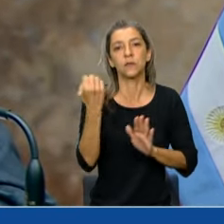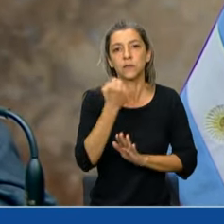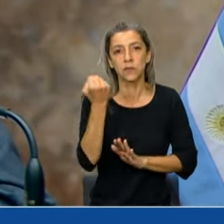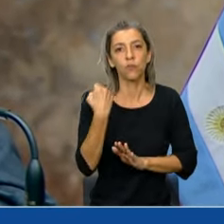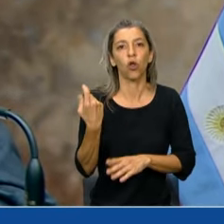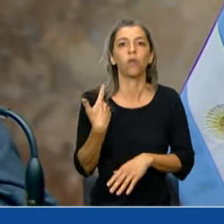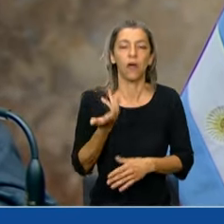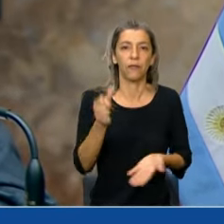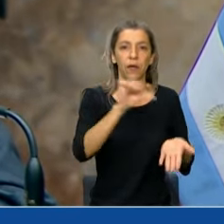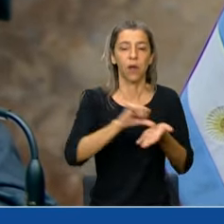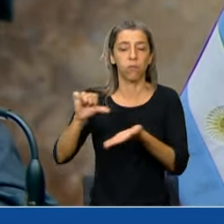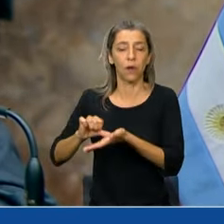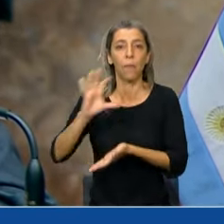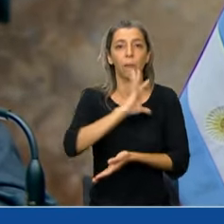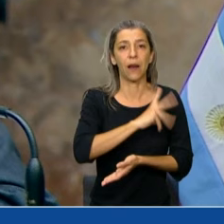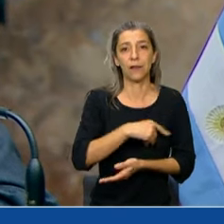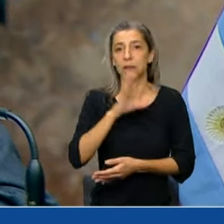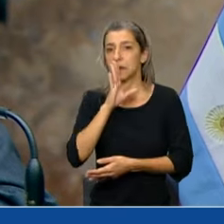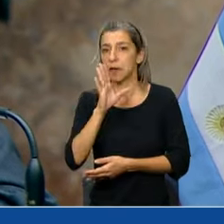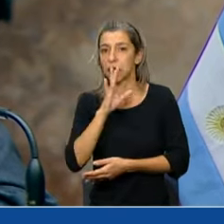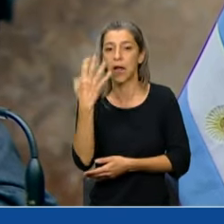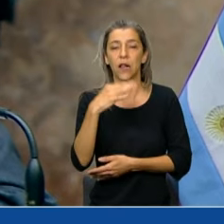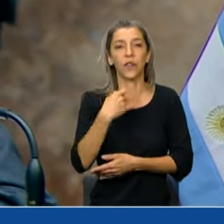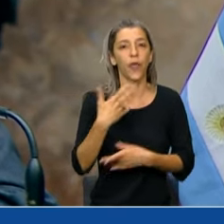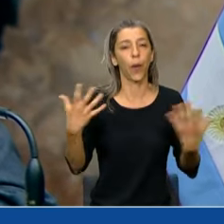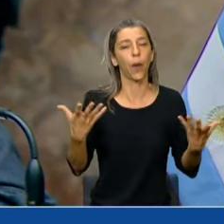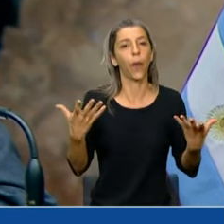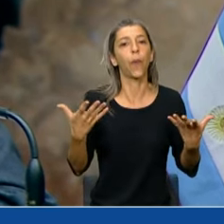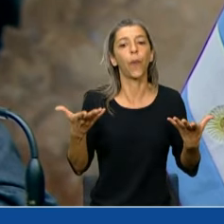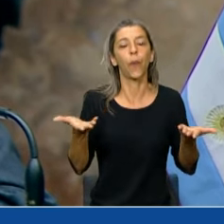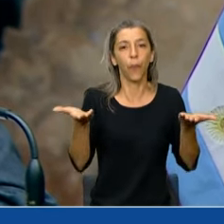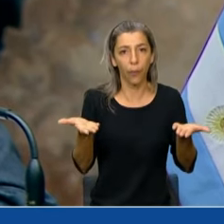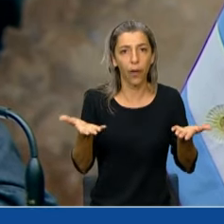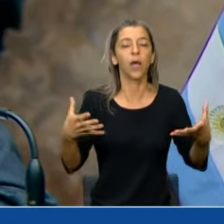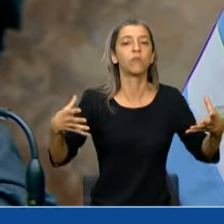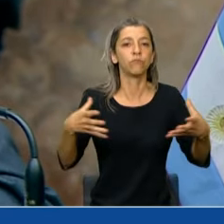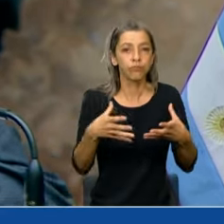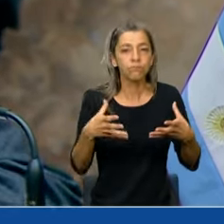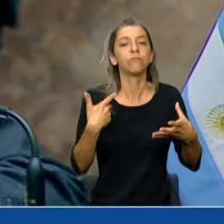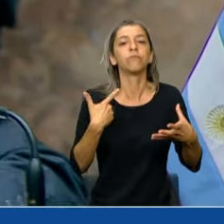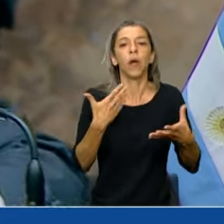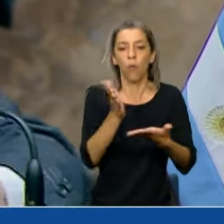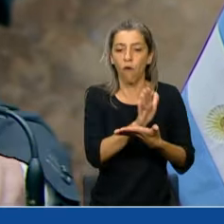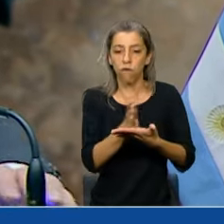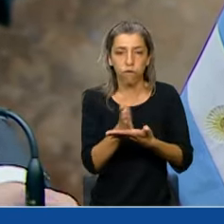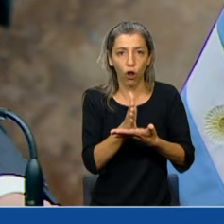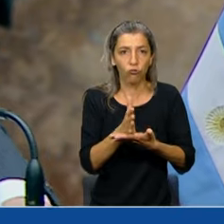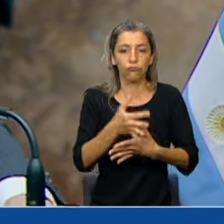estados Israel y Palestina vivan uno junto al otro dentro de fronteras seguras y